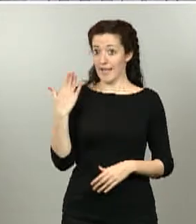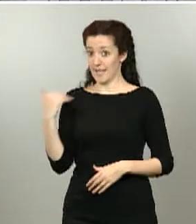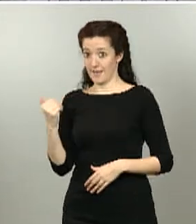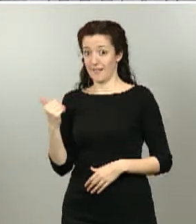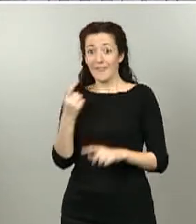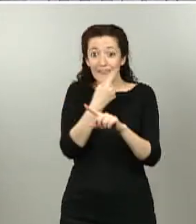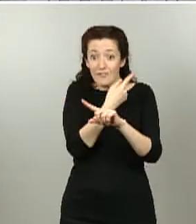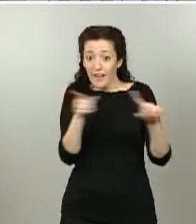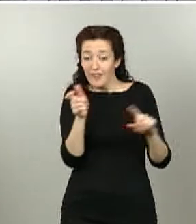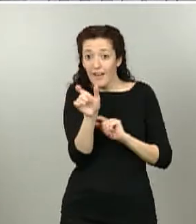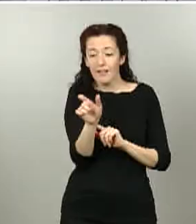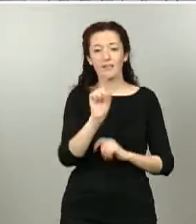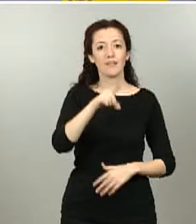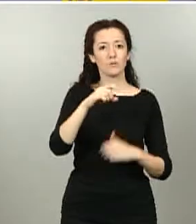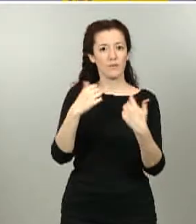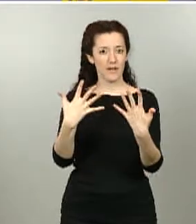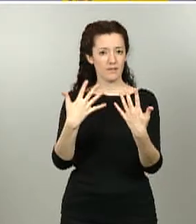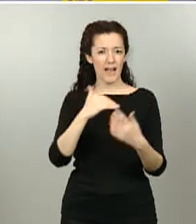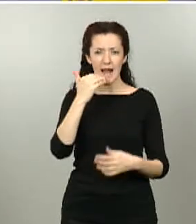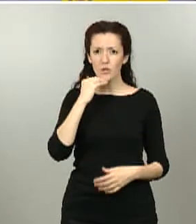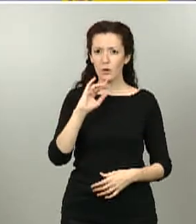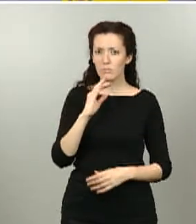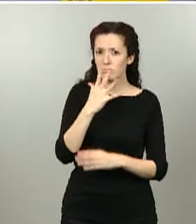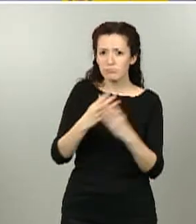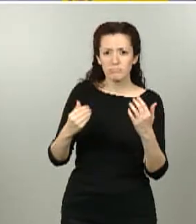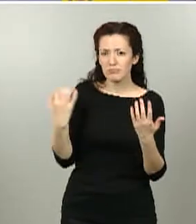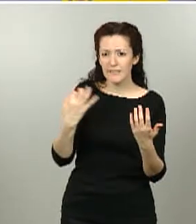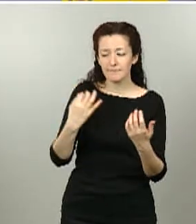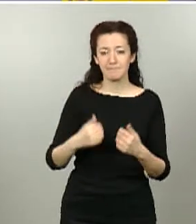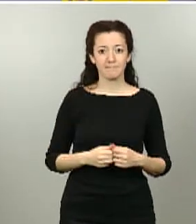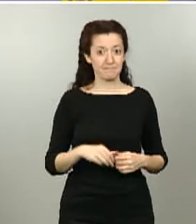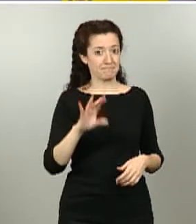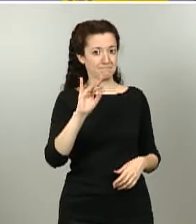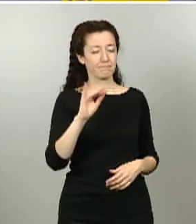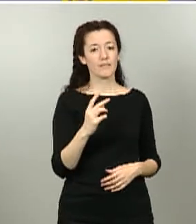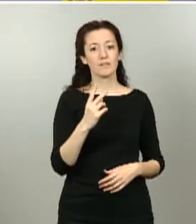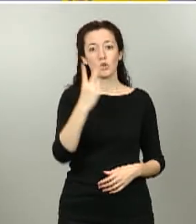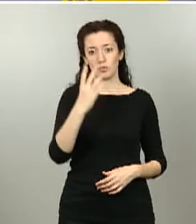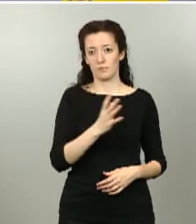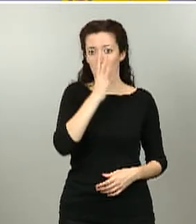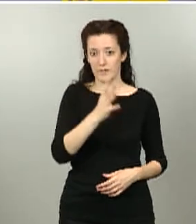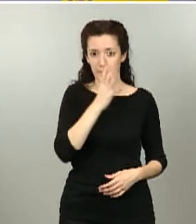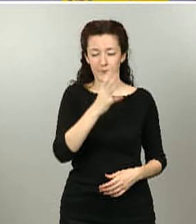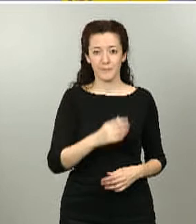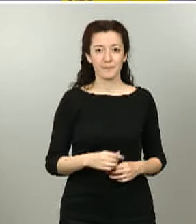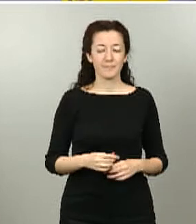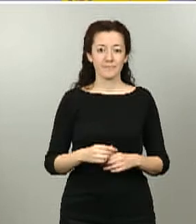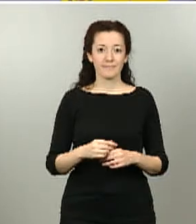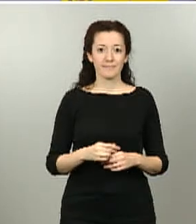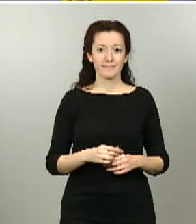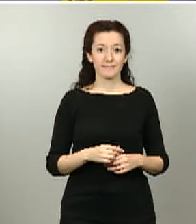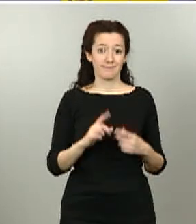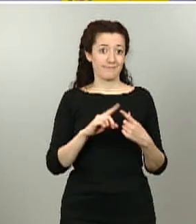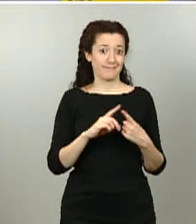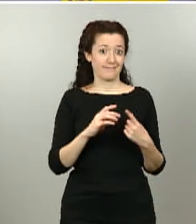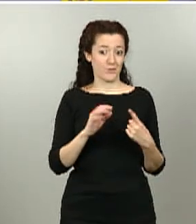o lectura que deba hacer, doctor? Sí, se debe a dos factores. Uno de ellos es el último que acabo de mencionar,